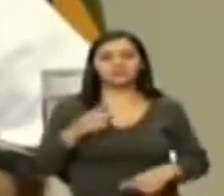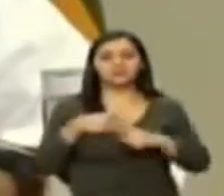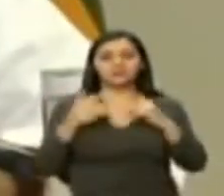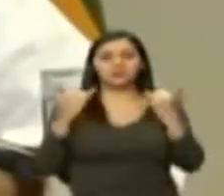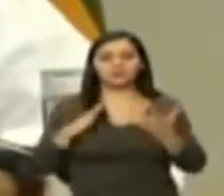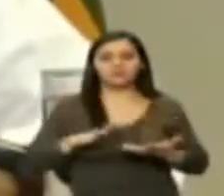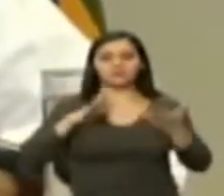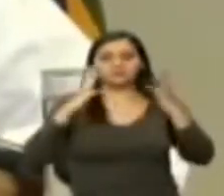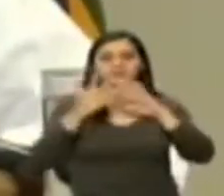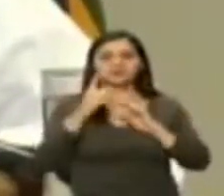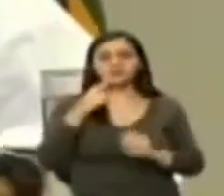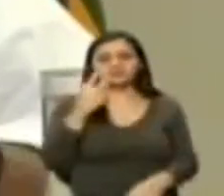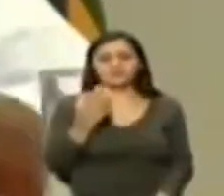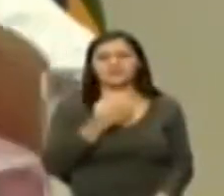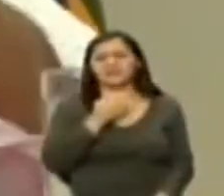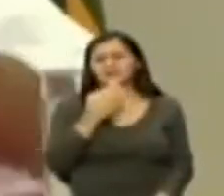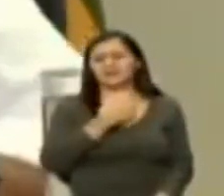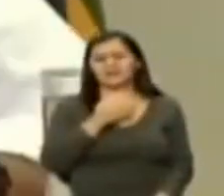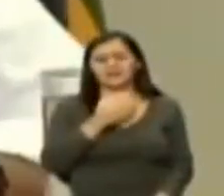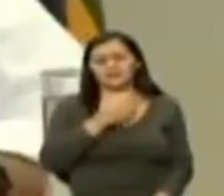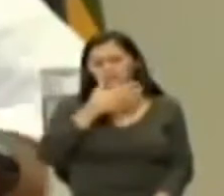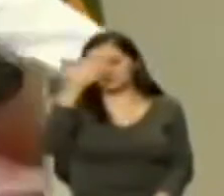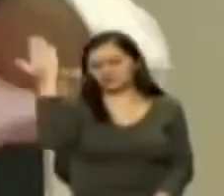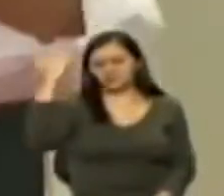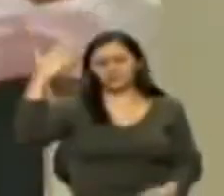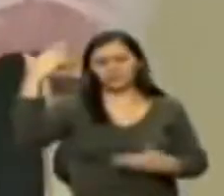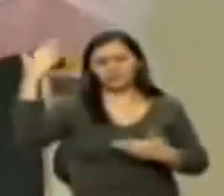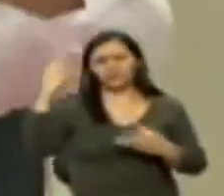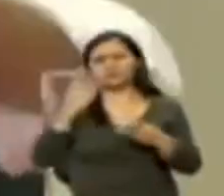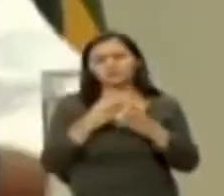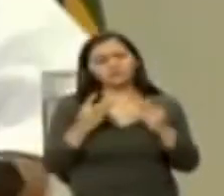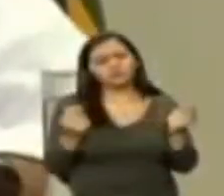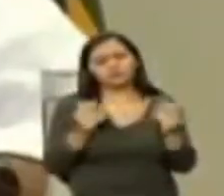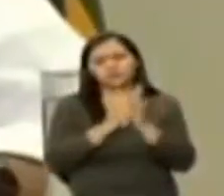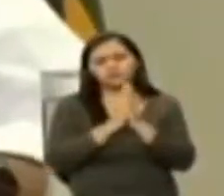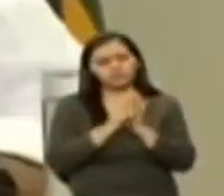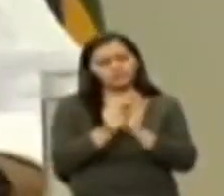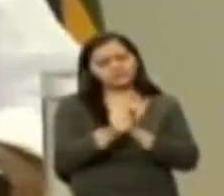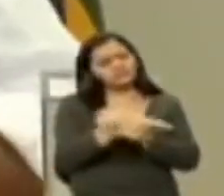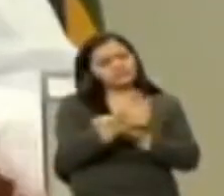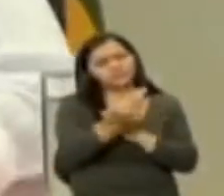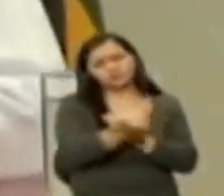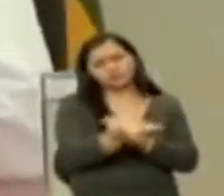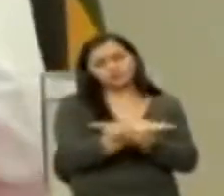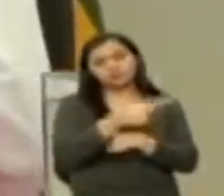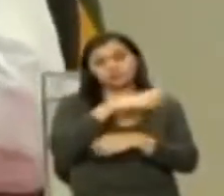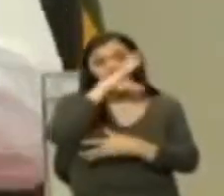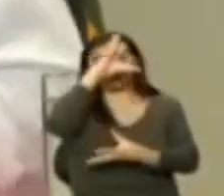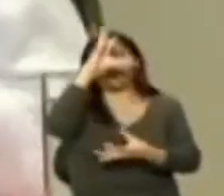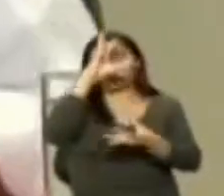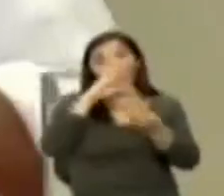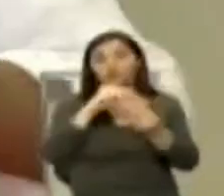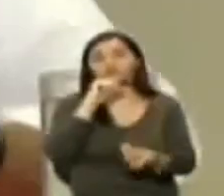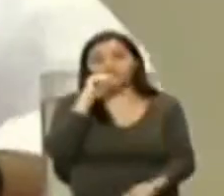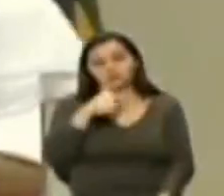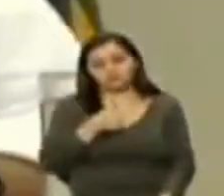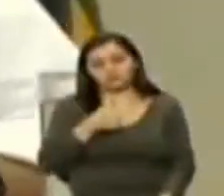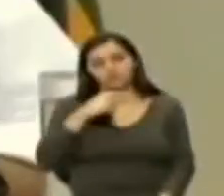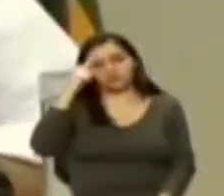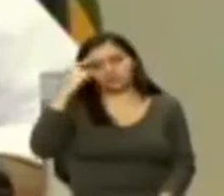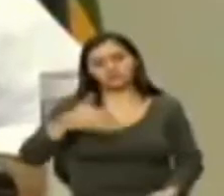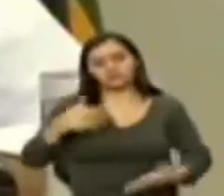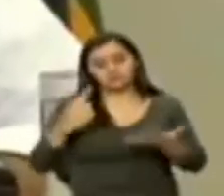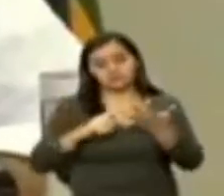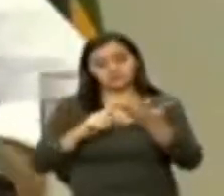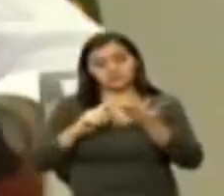tiempos. Antes le reclamaban, le pedían a los políticos, resuélvame aunque sea un problema. Ahora nos cuestionan por no haber resuelto todos los problemas, ¿no? Que hemos